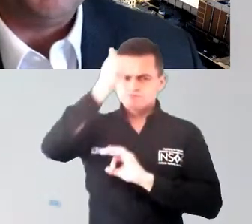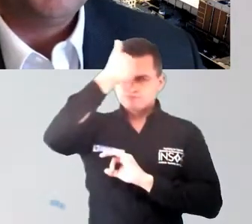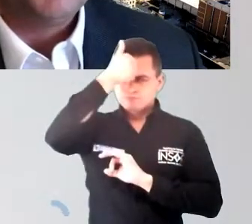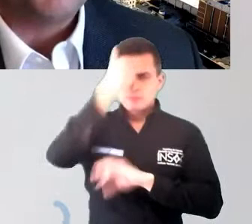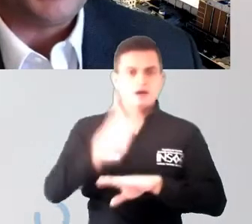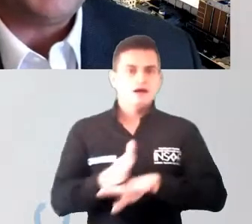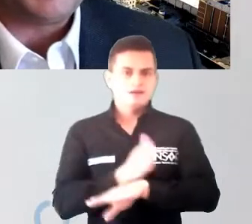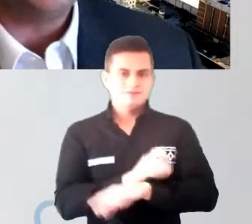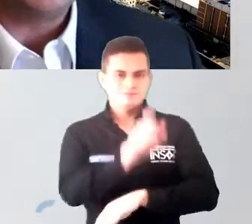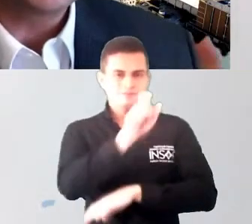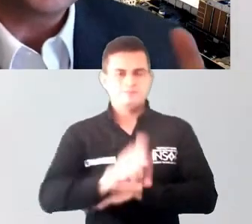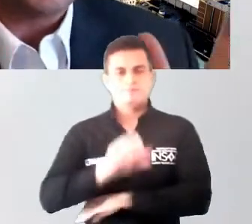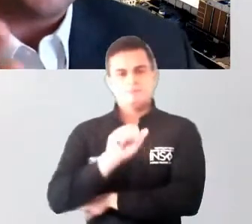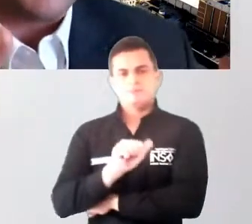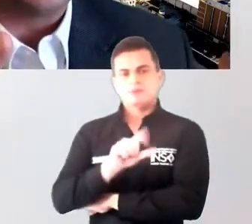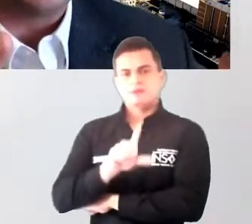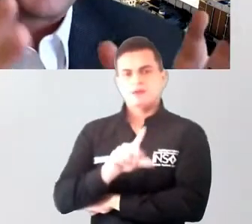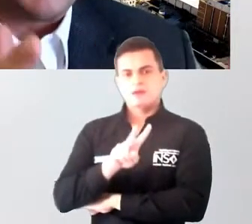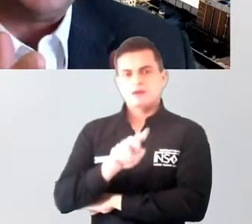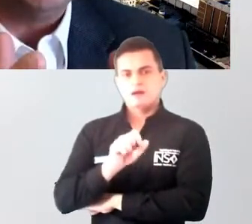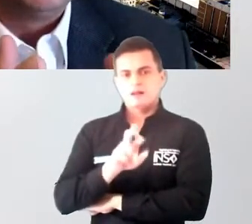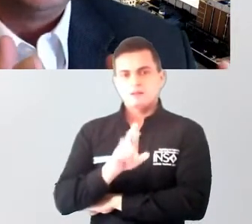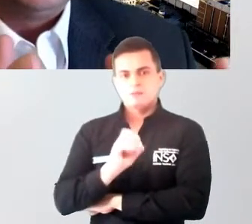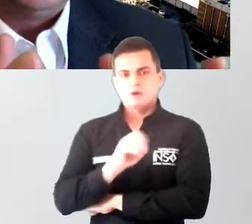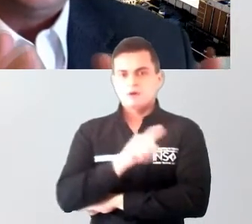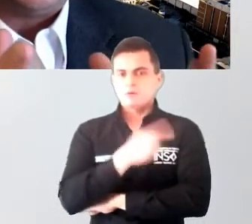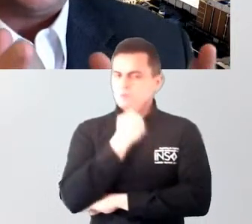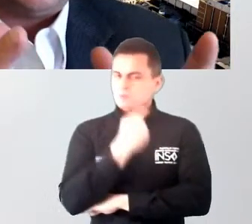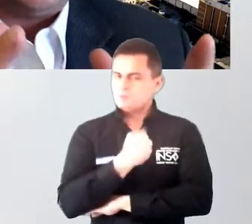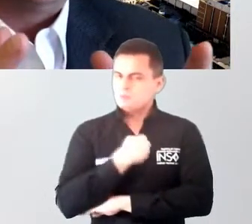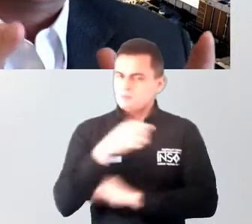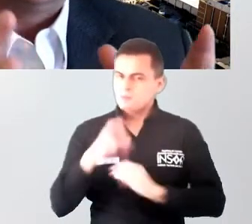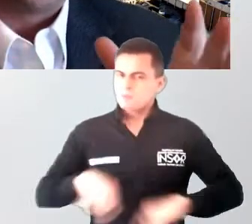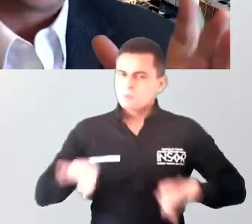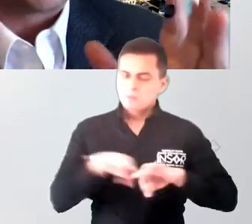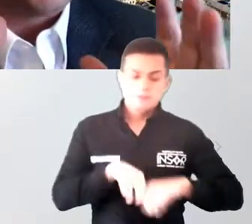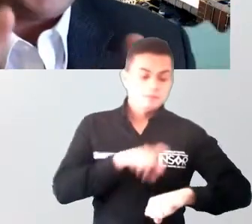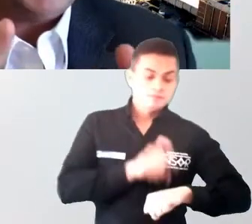sobre el tiempo, tener un tiempo cierto